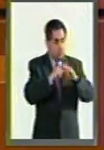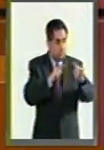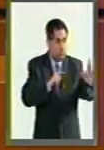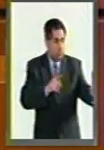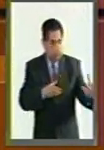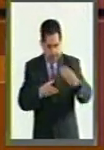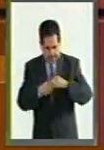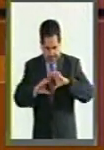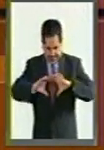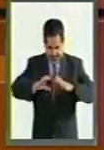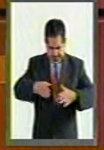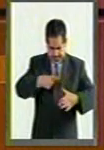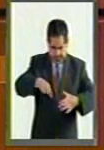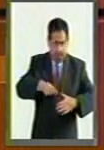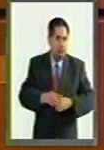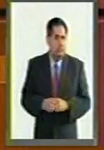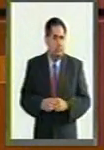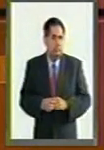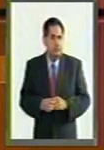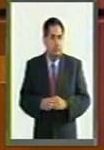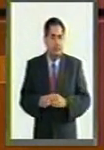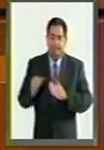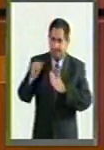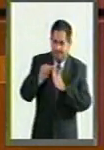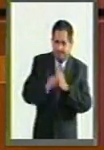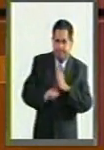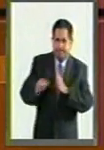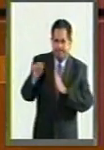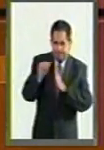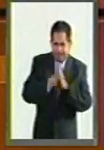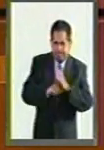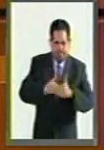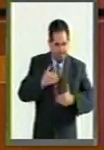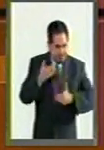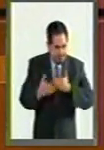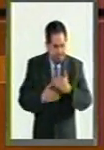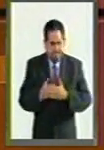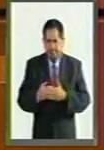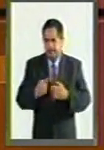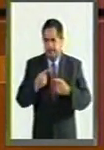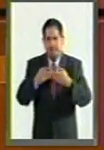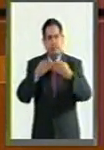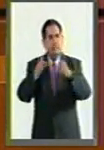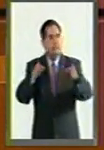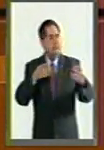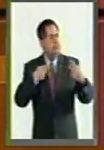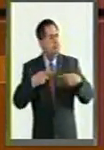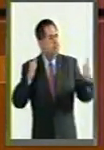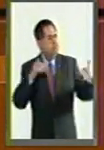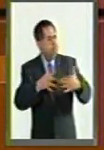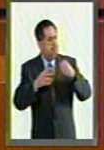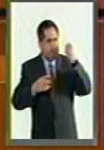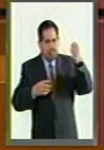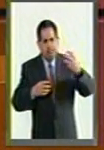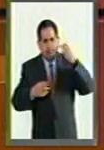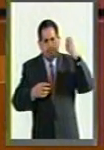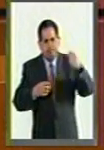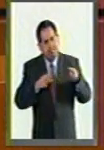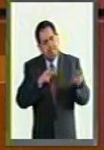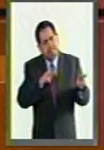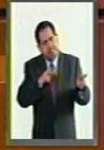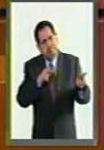especializadas. Durante meses se celebraron audiencias públicas con una